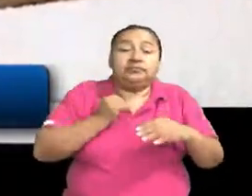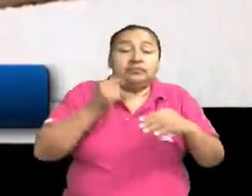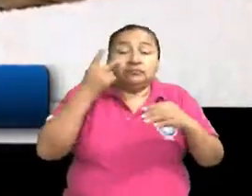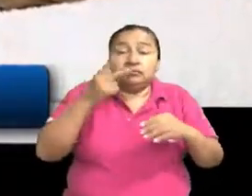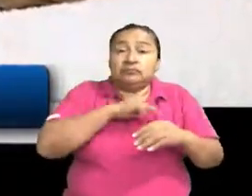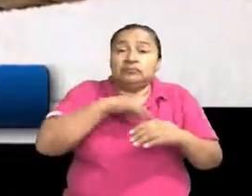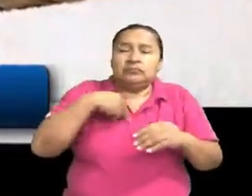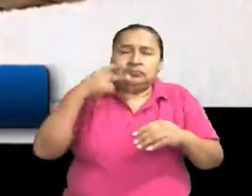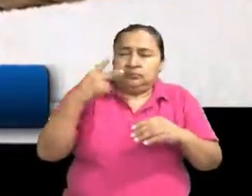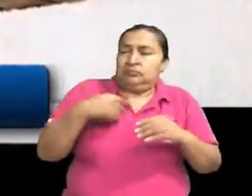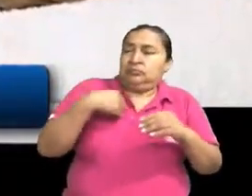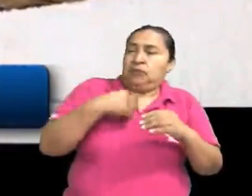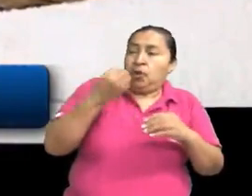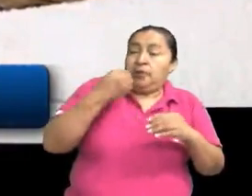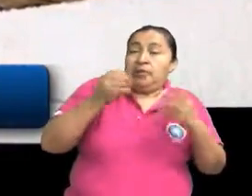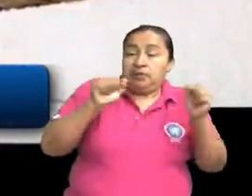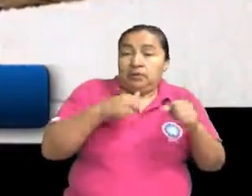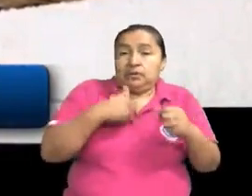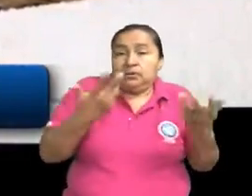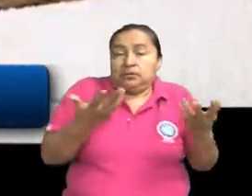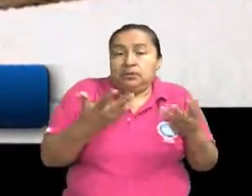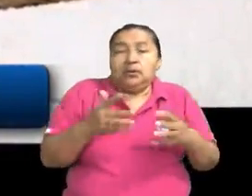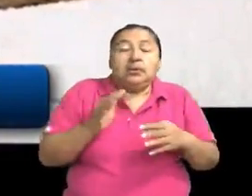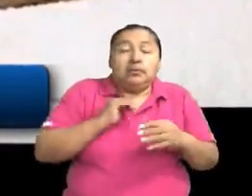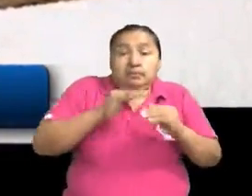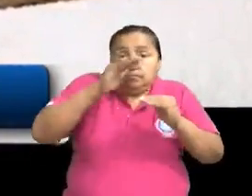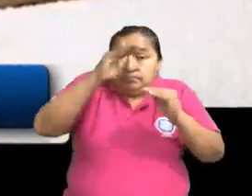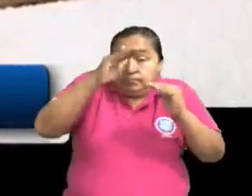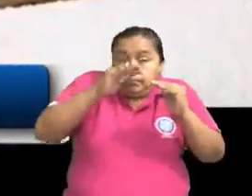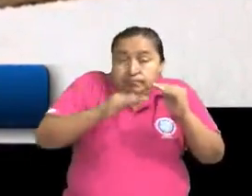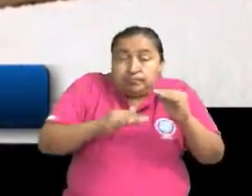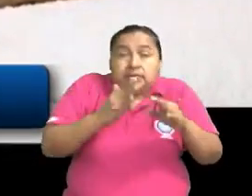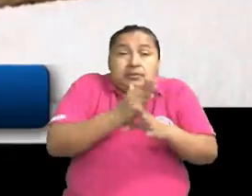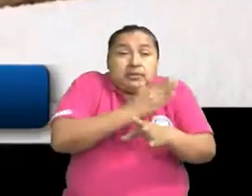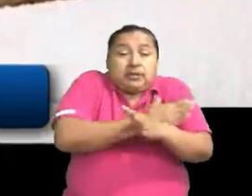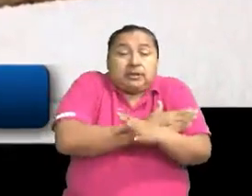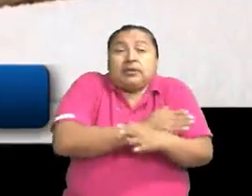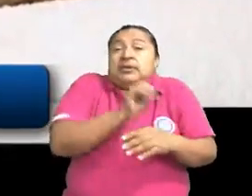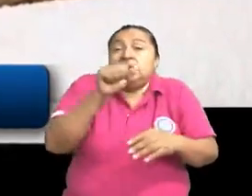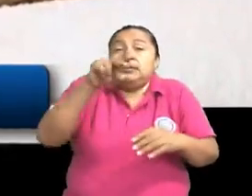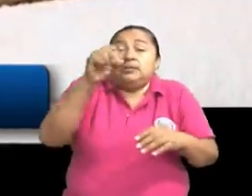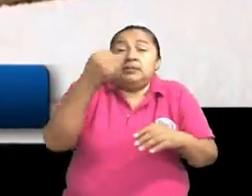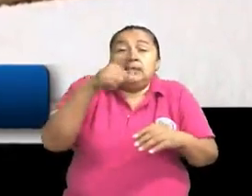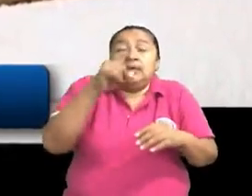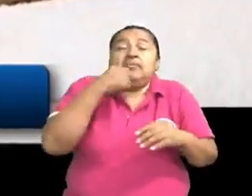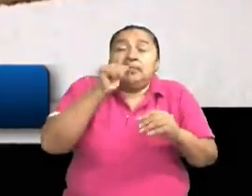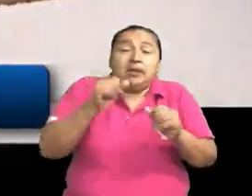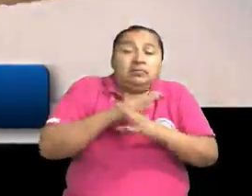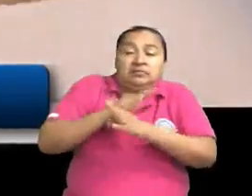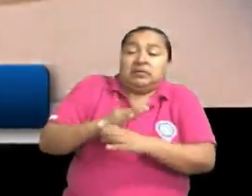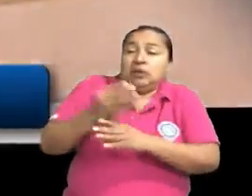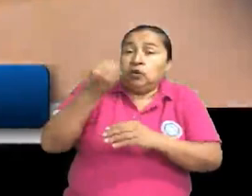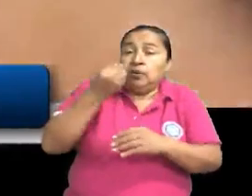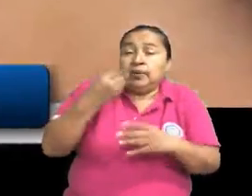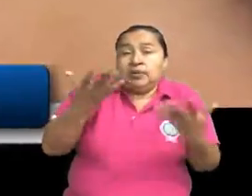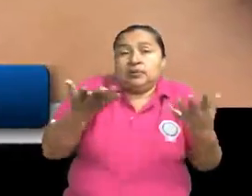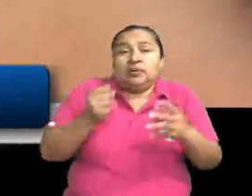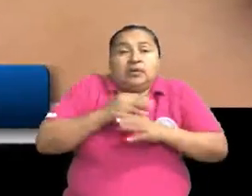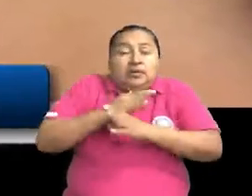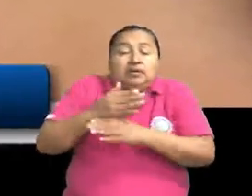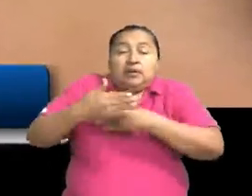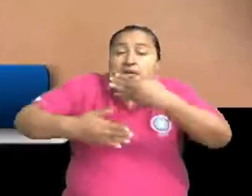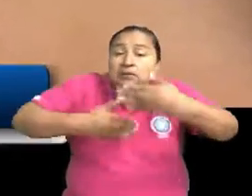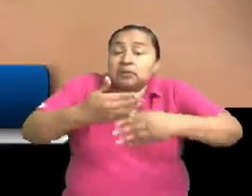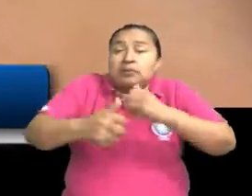miramos comida y queremos, entonces se puede usar previo, disminuir la ansiedad para evitar comer y así evitar lo que